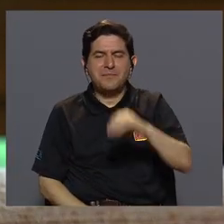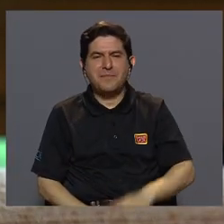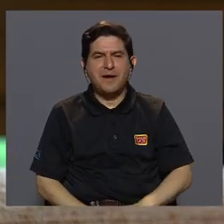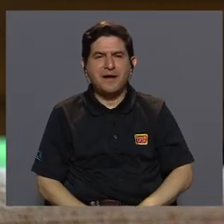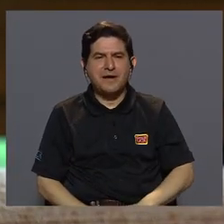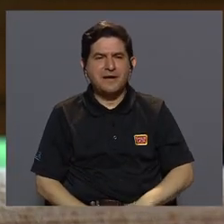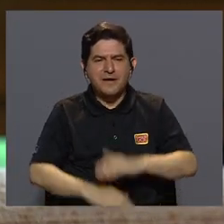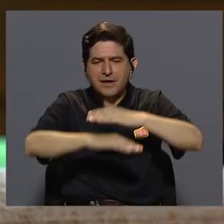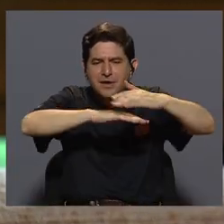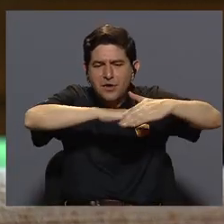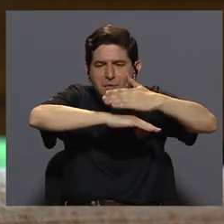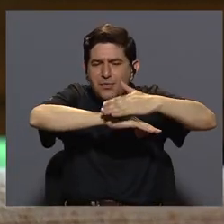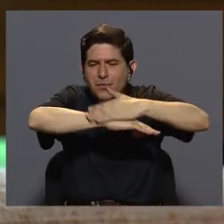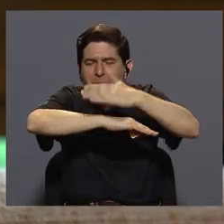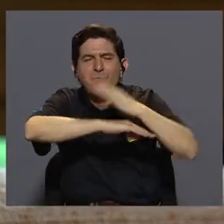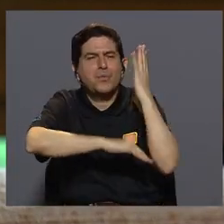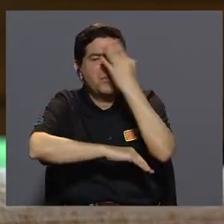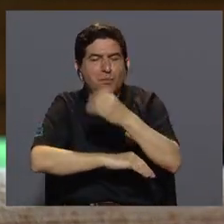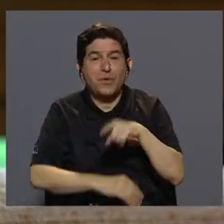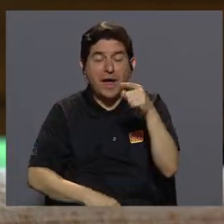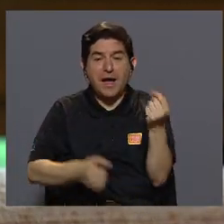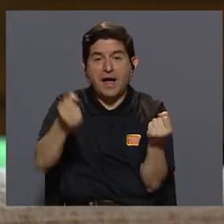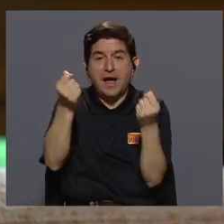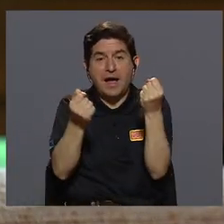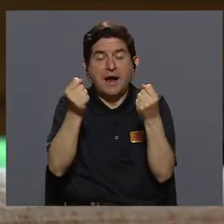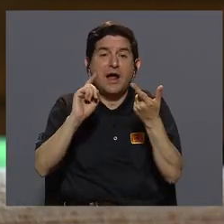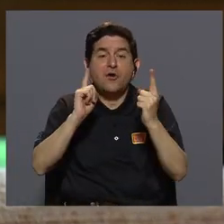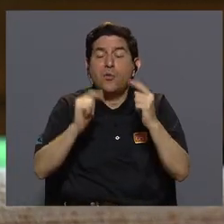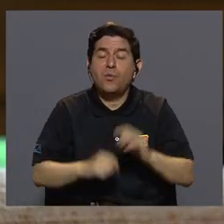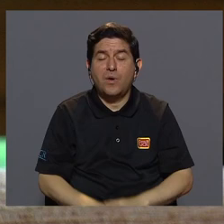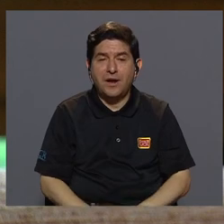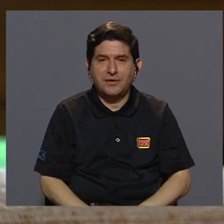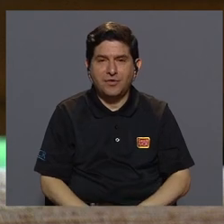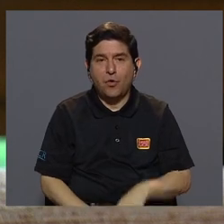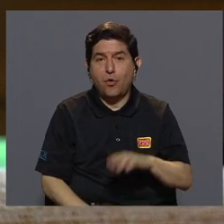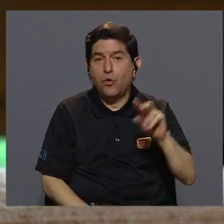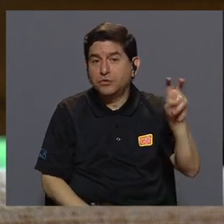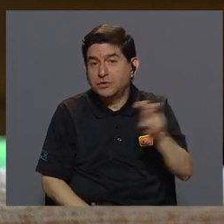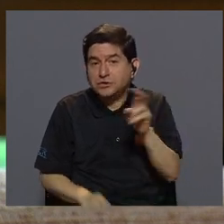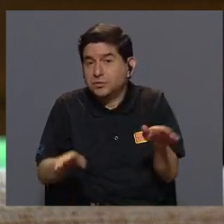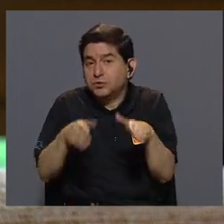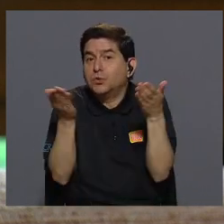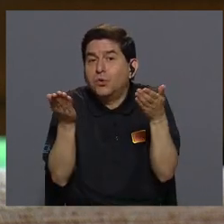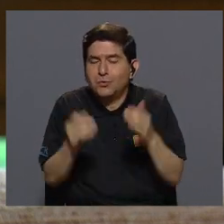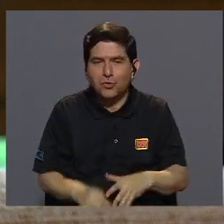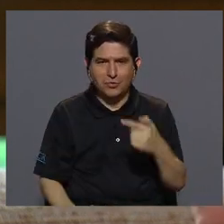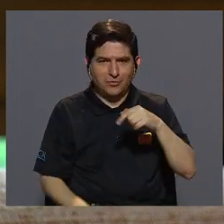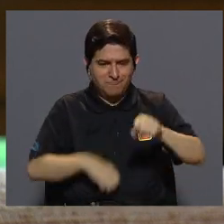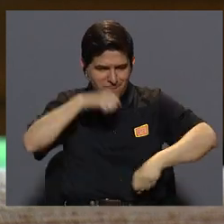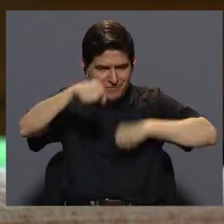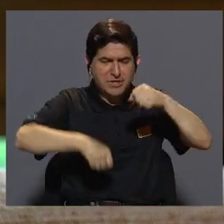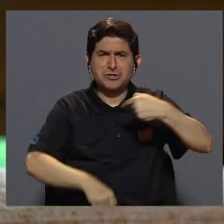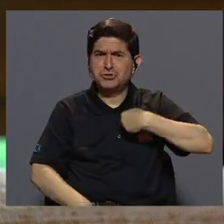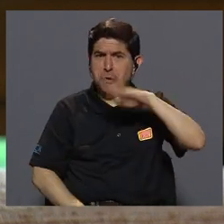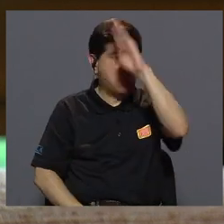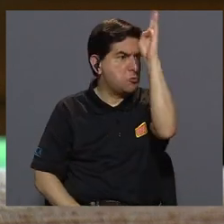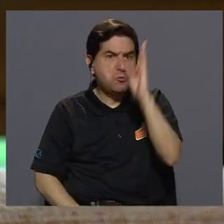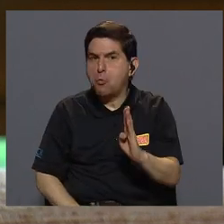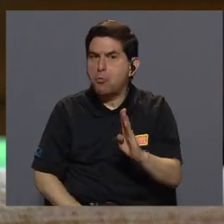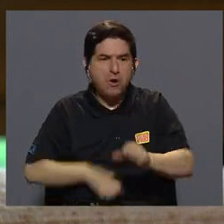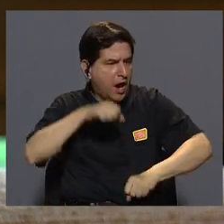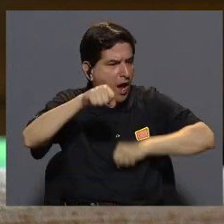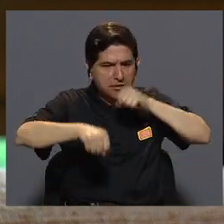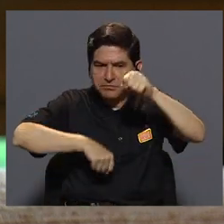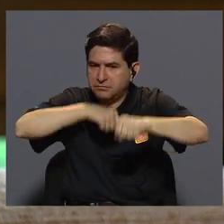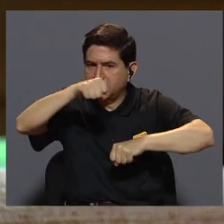lindísimo. Y entonces ahí el vehículo que se usaba era la bicicleta. Yo nunca había andado aquí en bicicleta ni